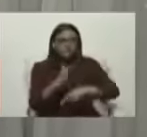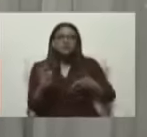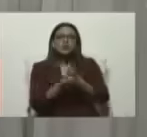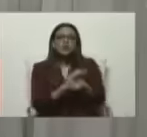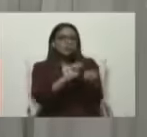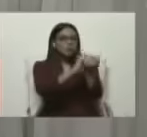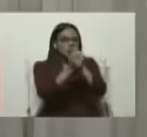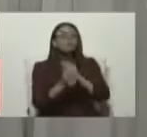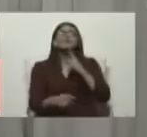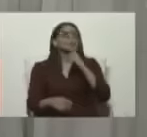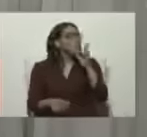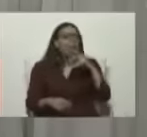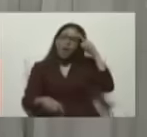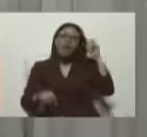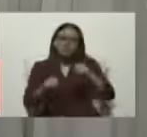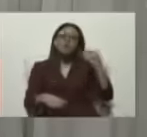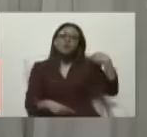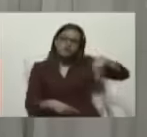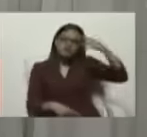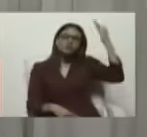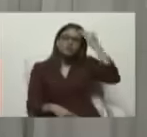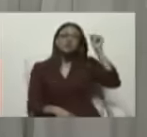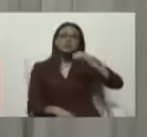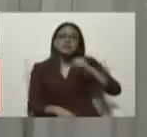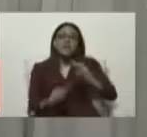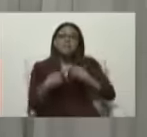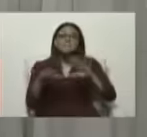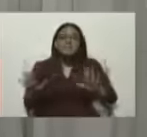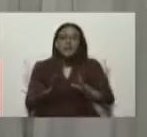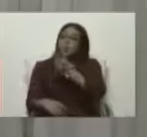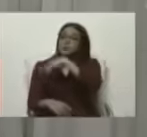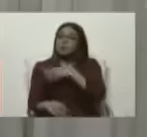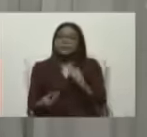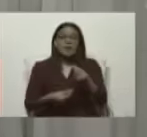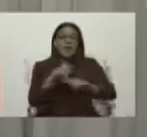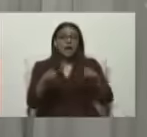duda. Pero en cuanto te privaticen la luz,